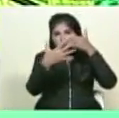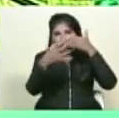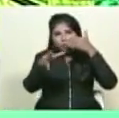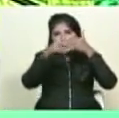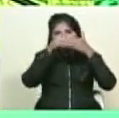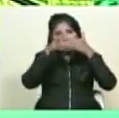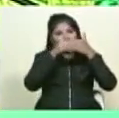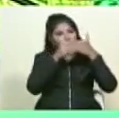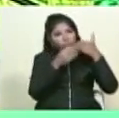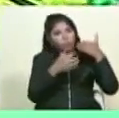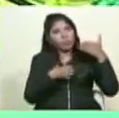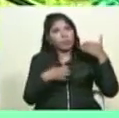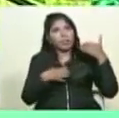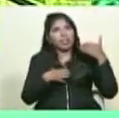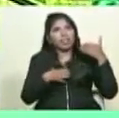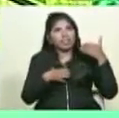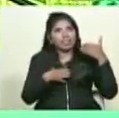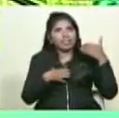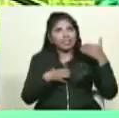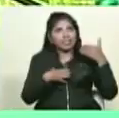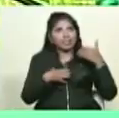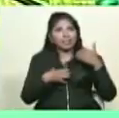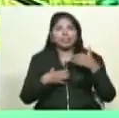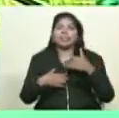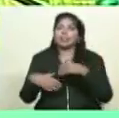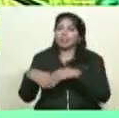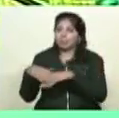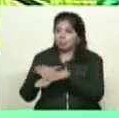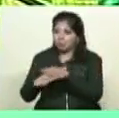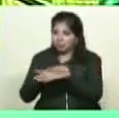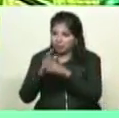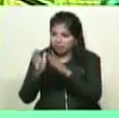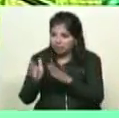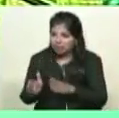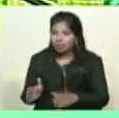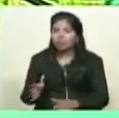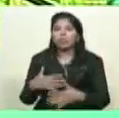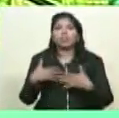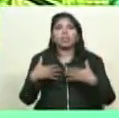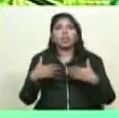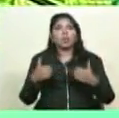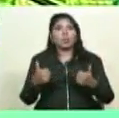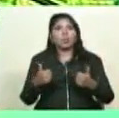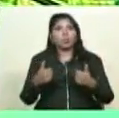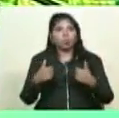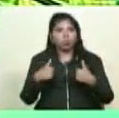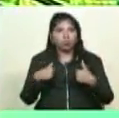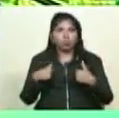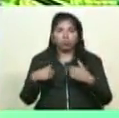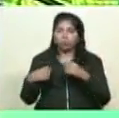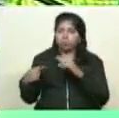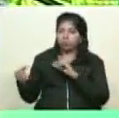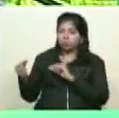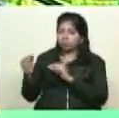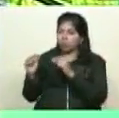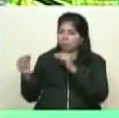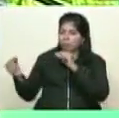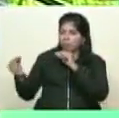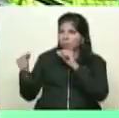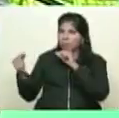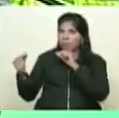vicepresidente del gobierno, ministro, ministro de salud. Hoy estuve intercambiando criterios sobre